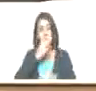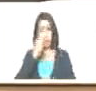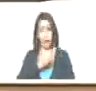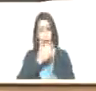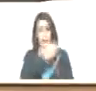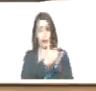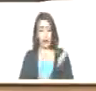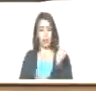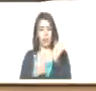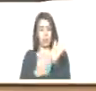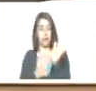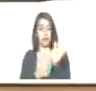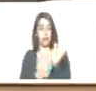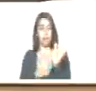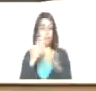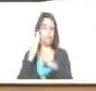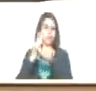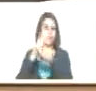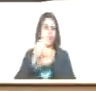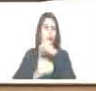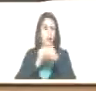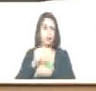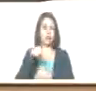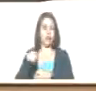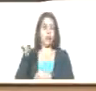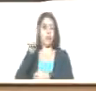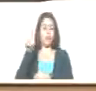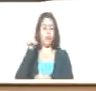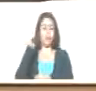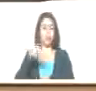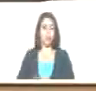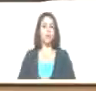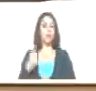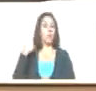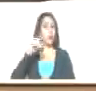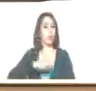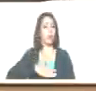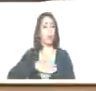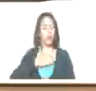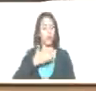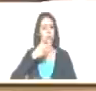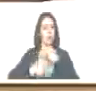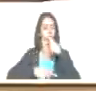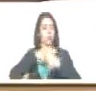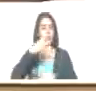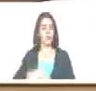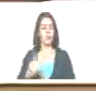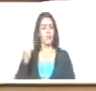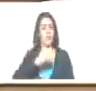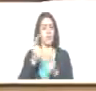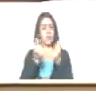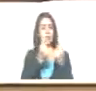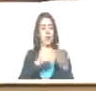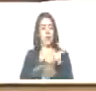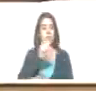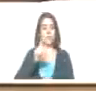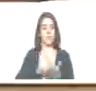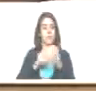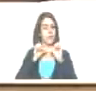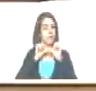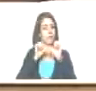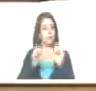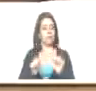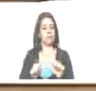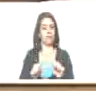Si no hubieran bloqueado esta nación, Venezuela hubiera podido producir el dinero suficiente para mantener el estado